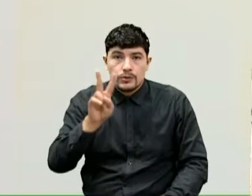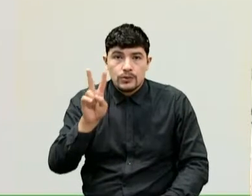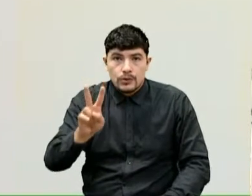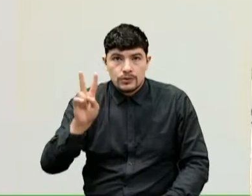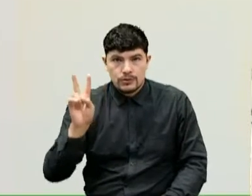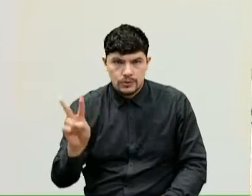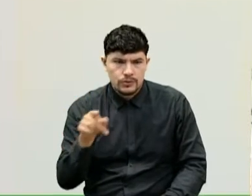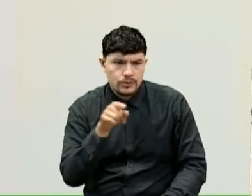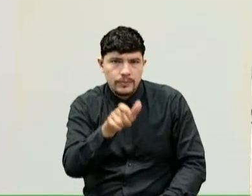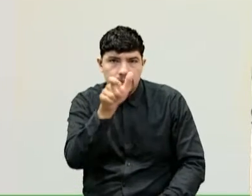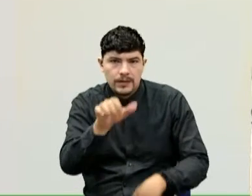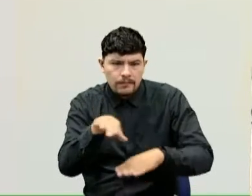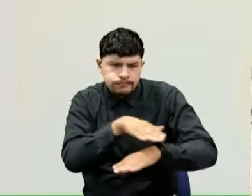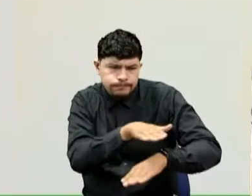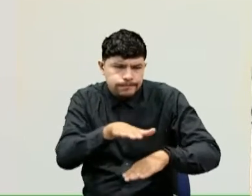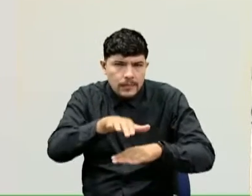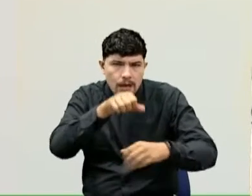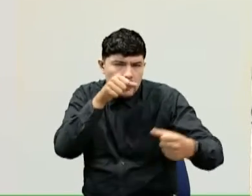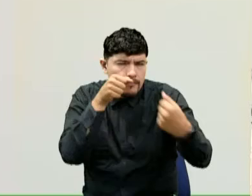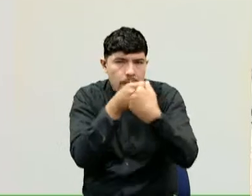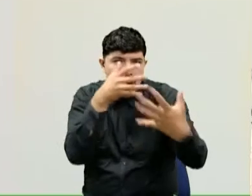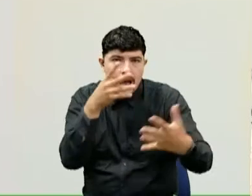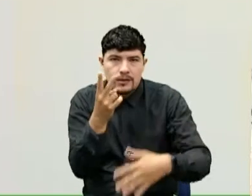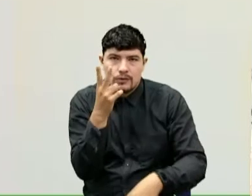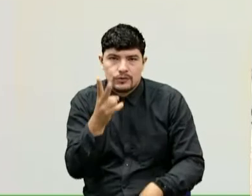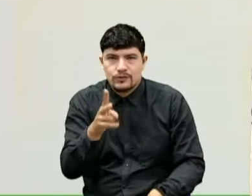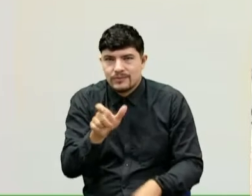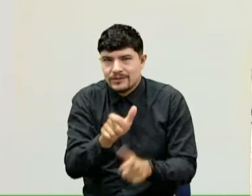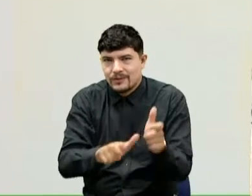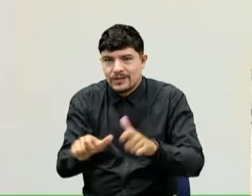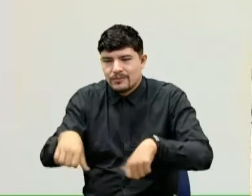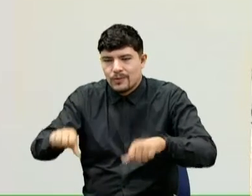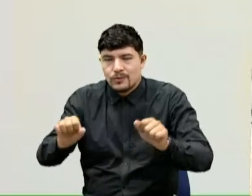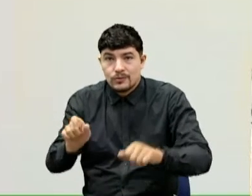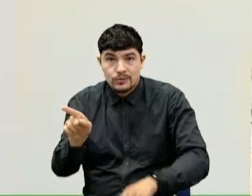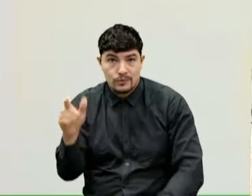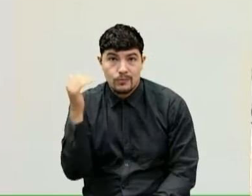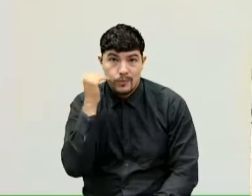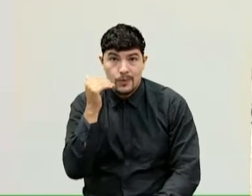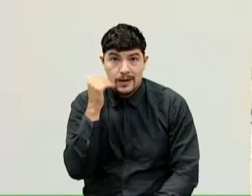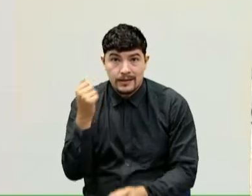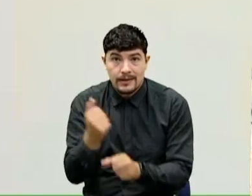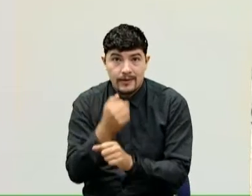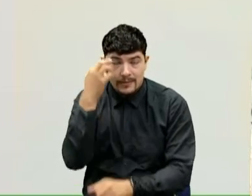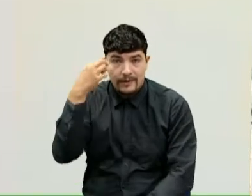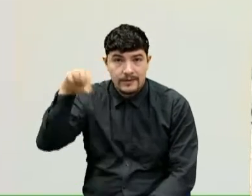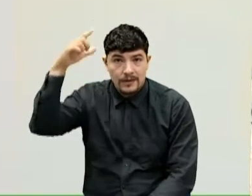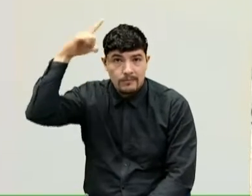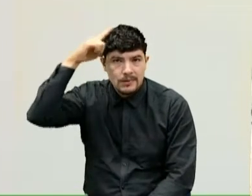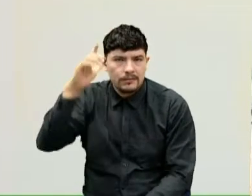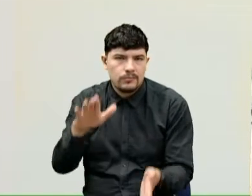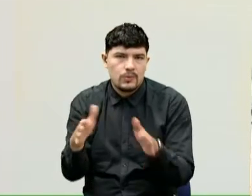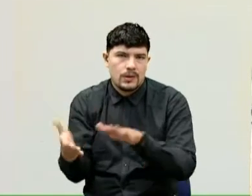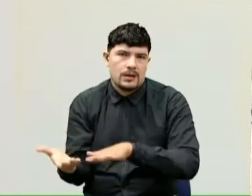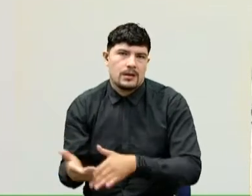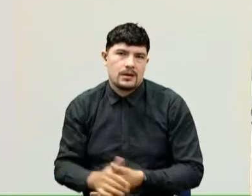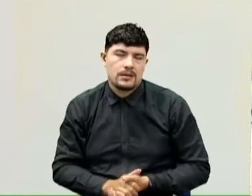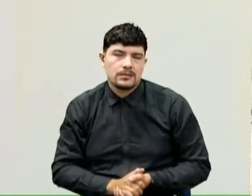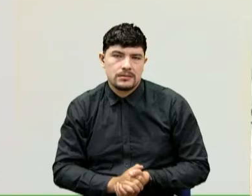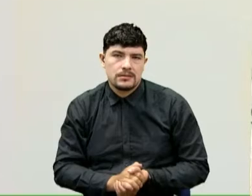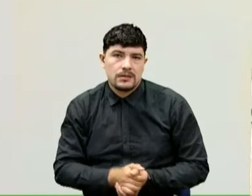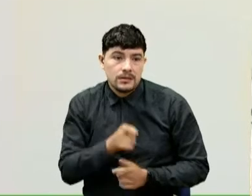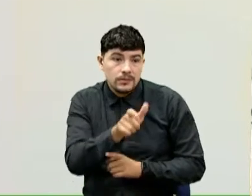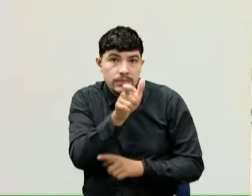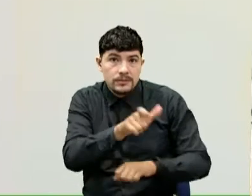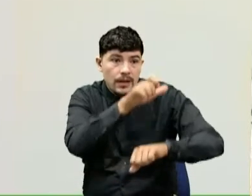BXO-222 que arrolló a una pareja que se desplazaba en una motocicleta cuya mujer, de profesión enfermera, perdió la vida. Al aprehendido